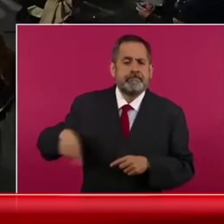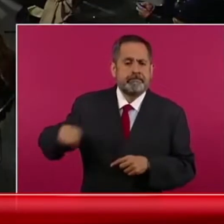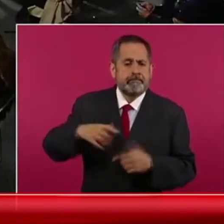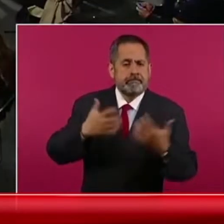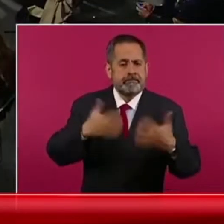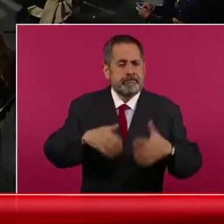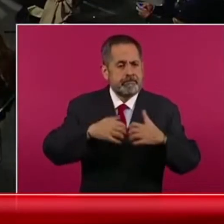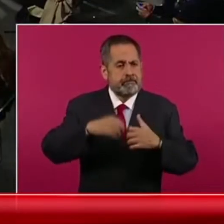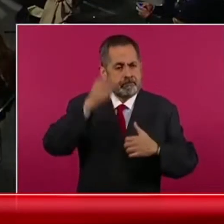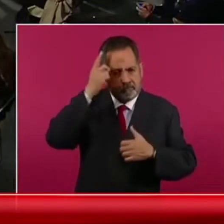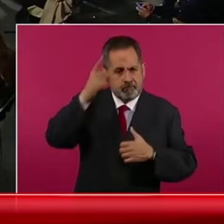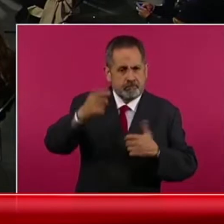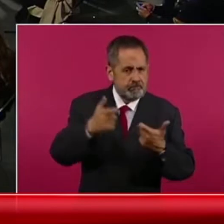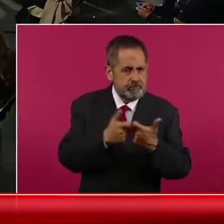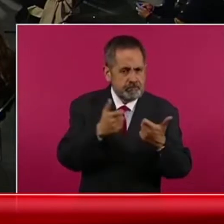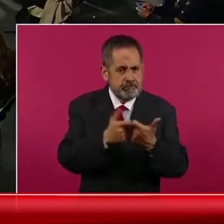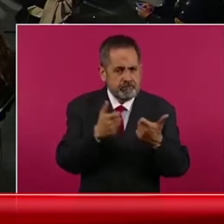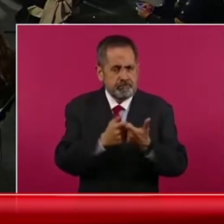empresarios